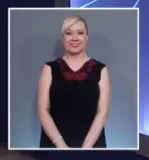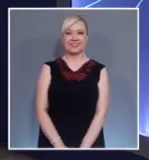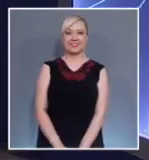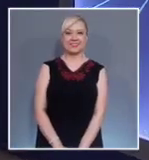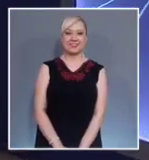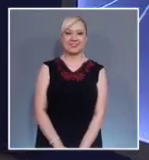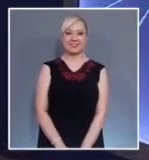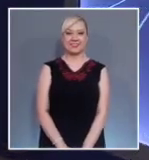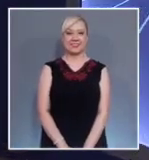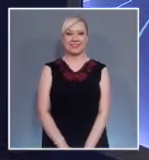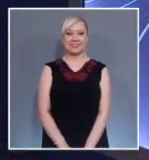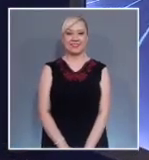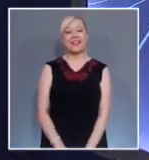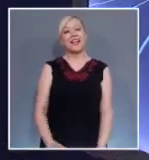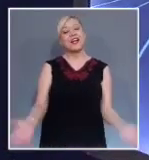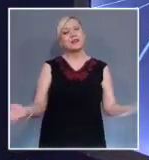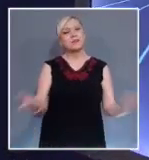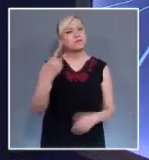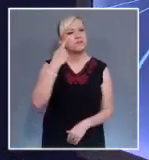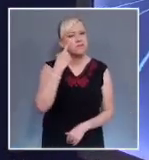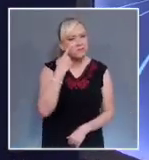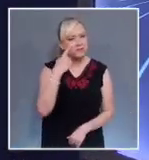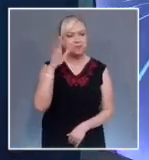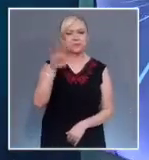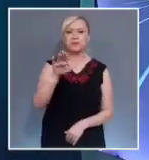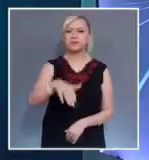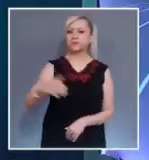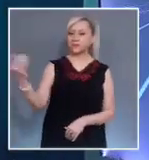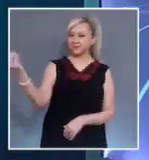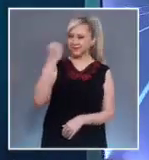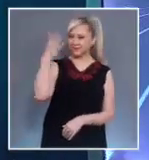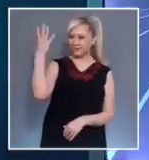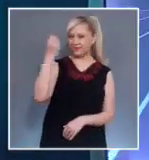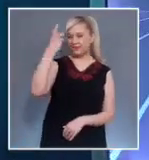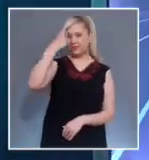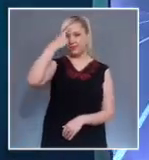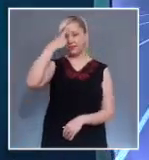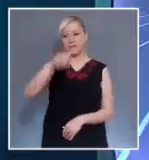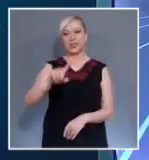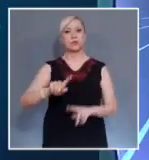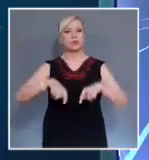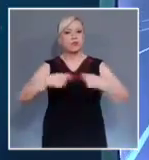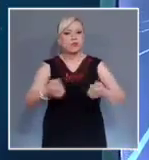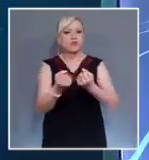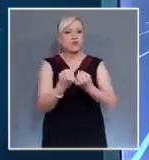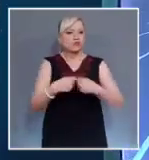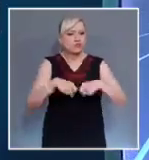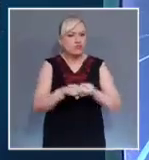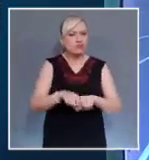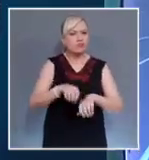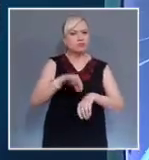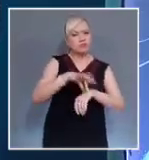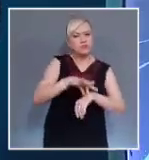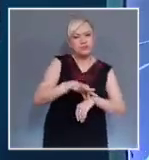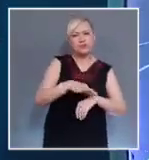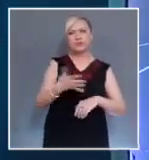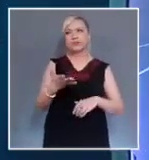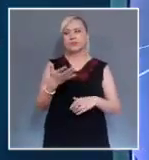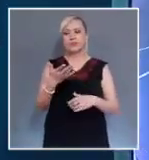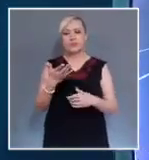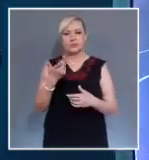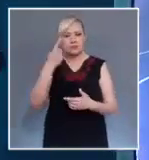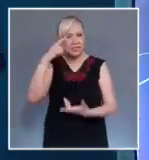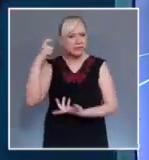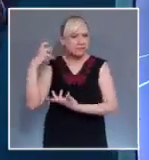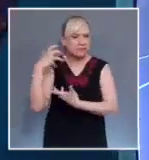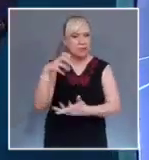piense que en el marco del seminario sobre seguridad social que se lleva a cabo en la suprema corte se denunció la brecha de